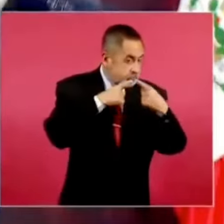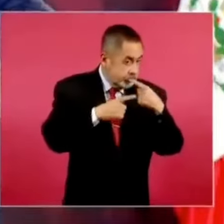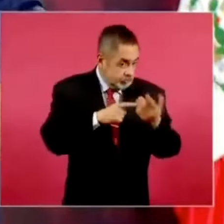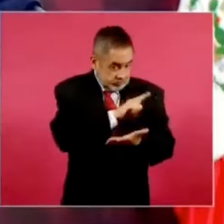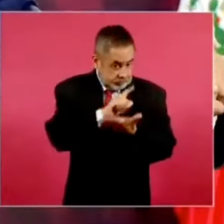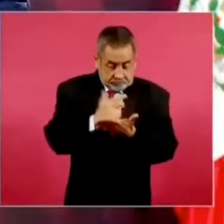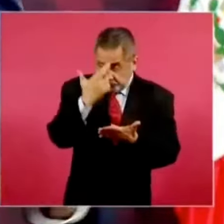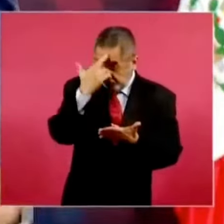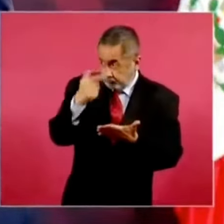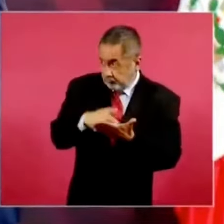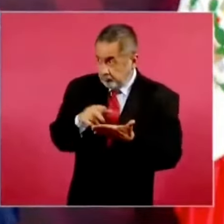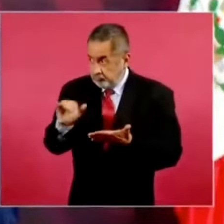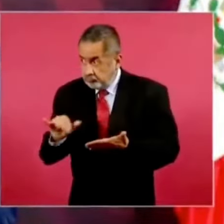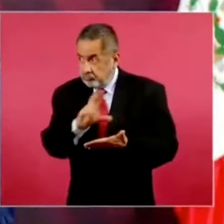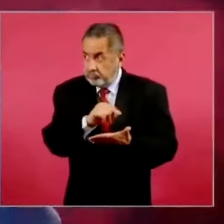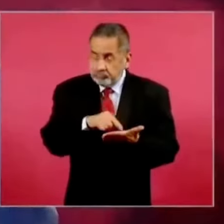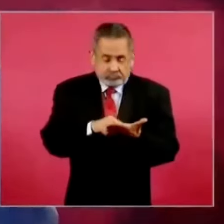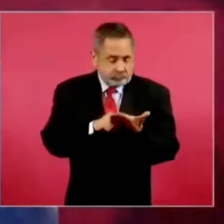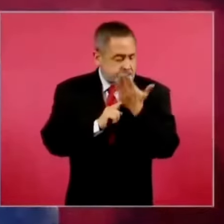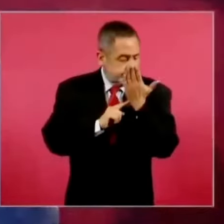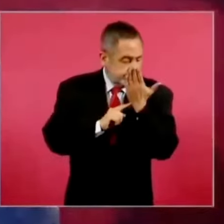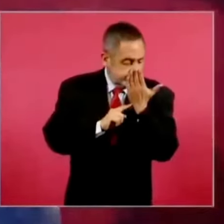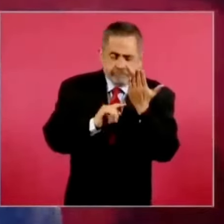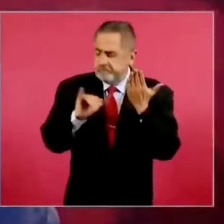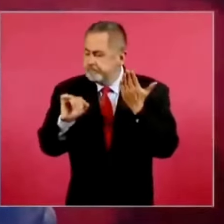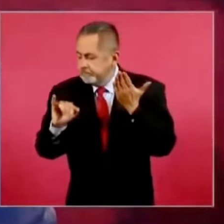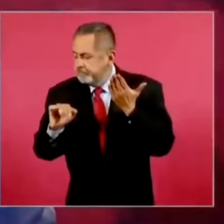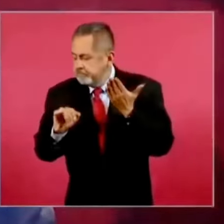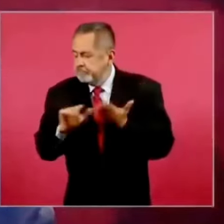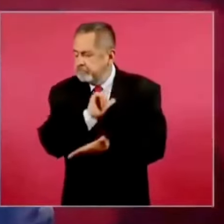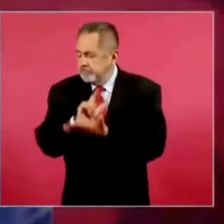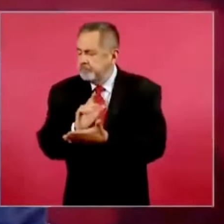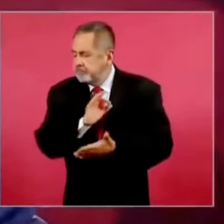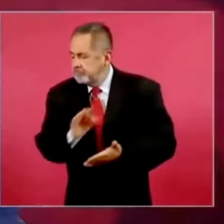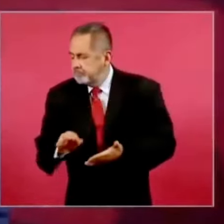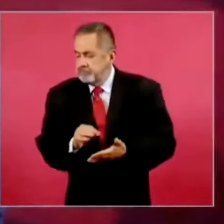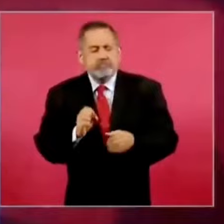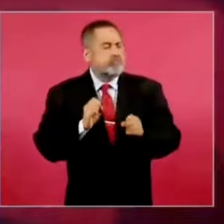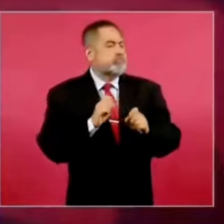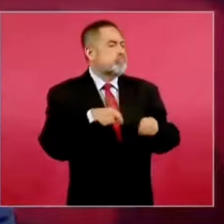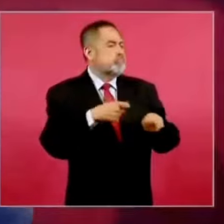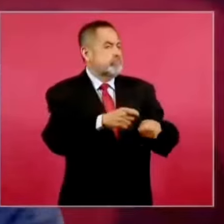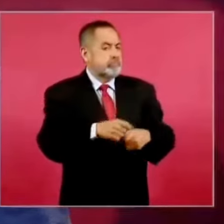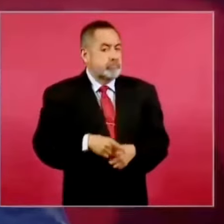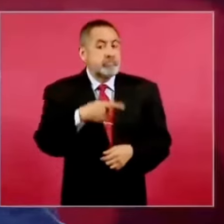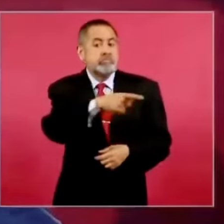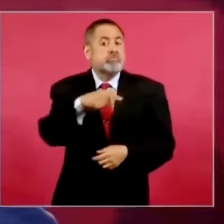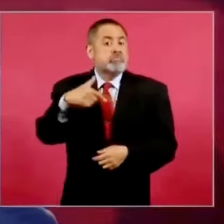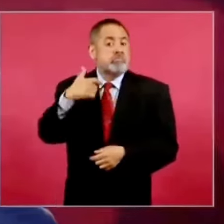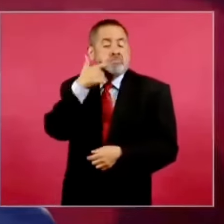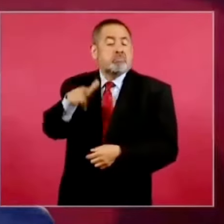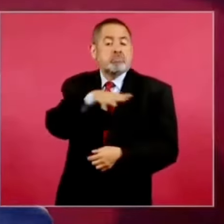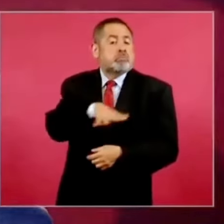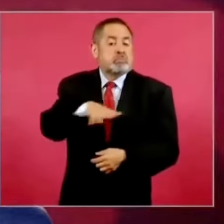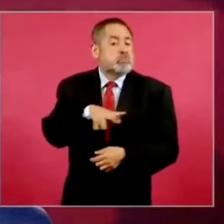legal, ese iba a ser el procedimiento. Pero como no acepta,